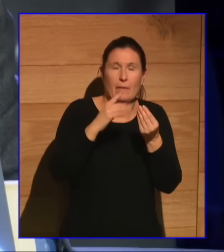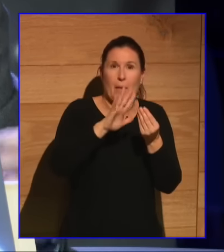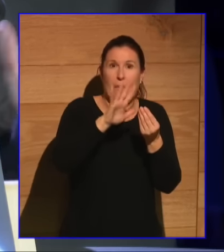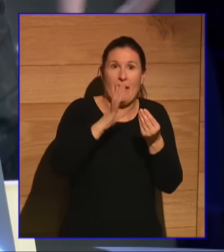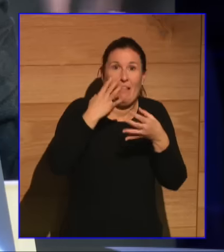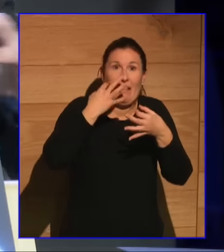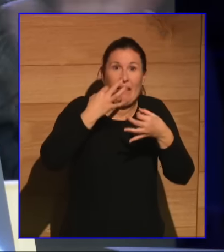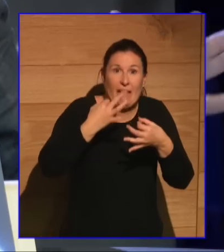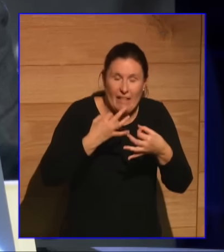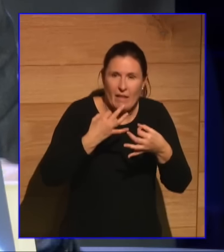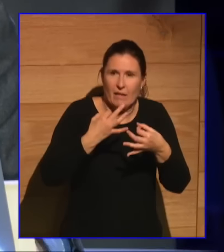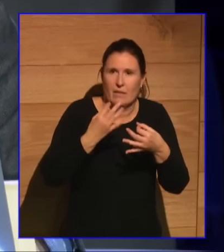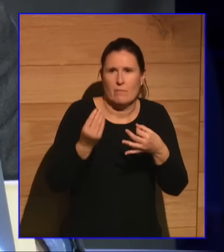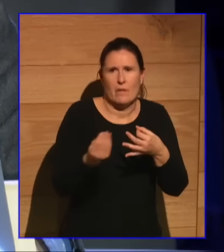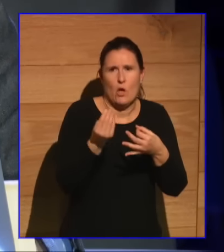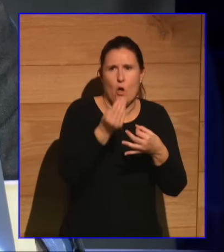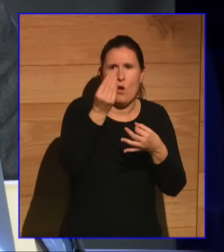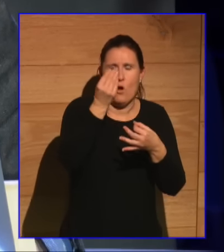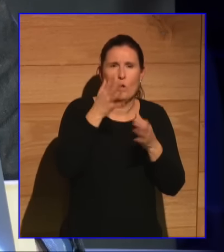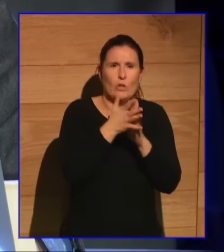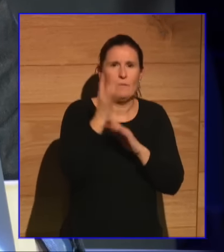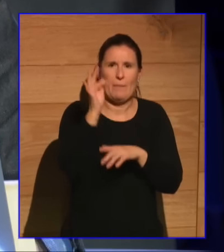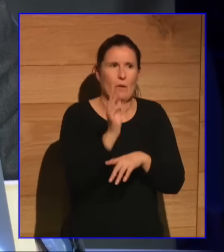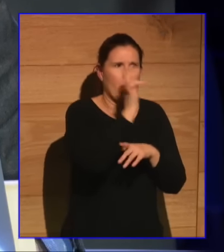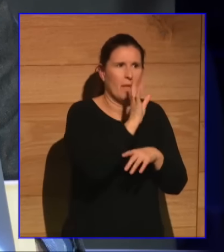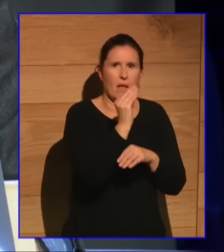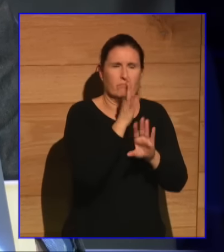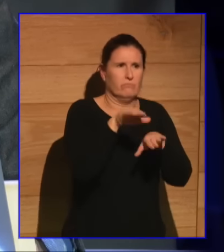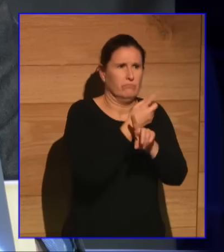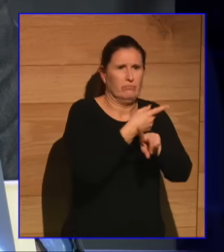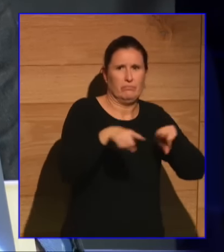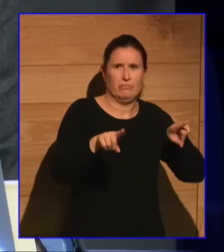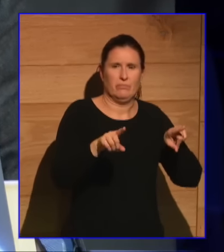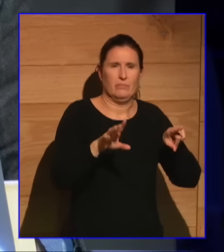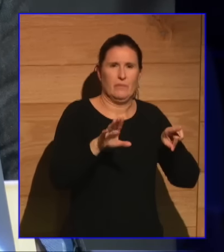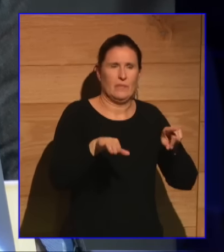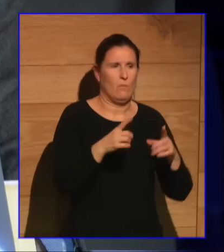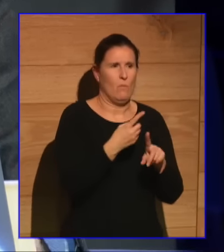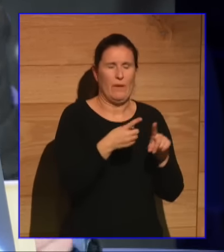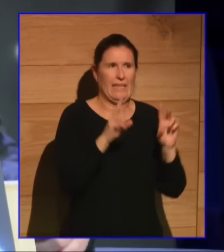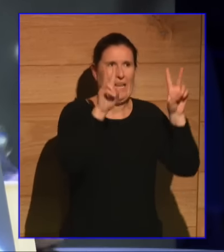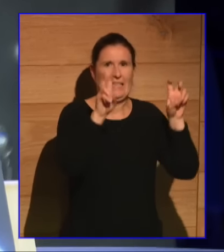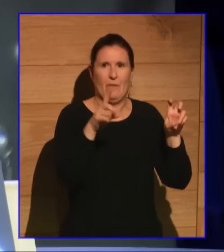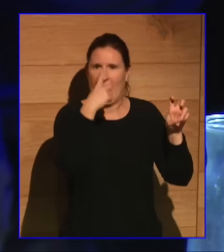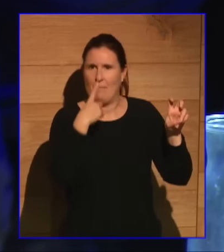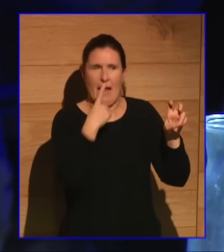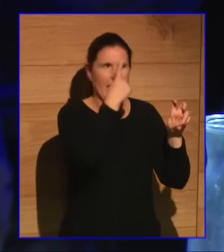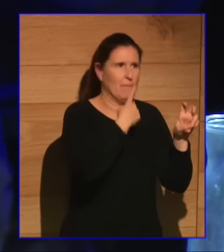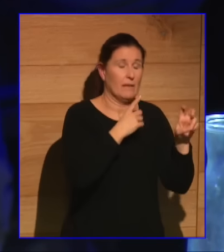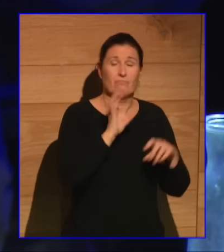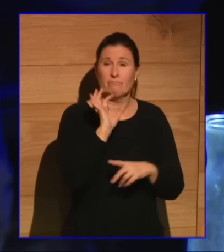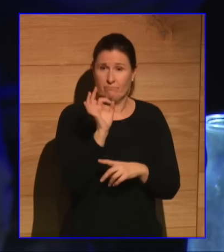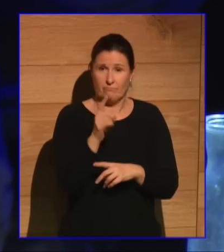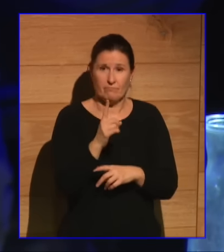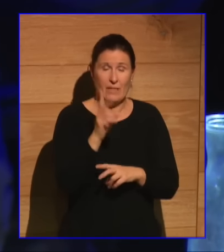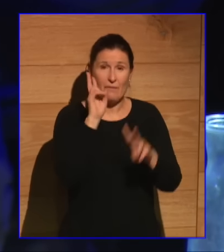Y resultan radicalmente distintas y suponen un salto cuántico en términos de imagen. Es verdad que visualmente